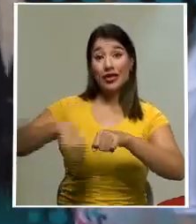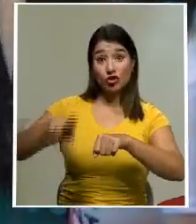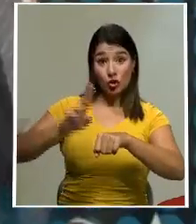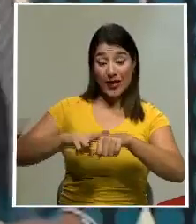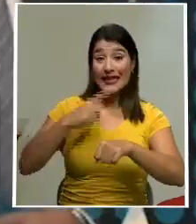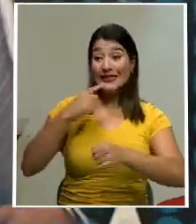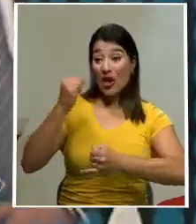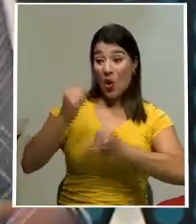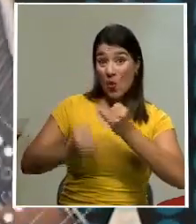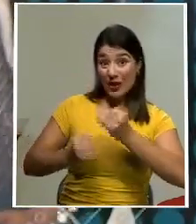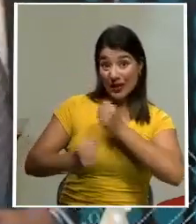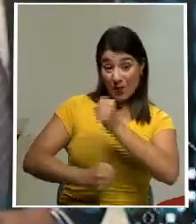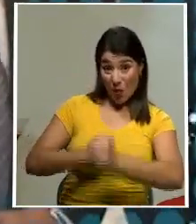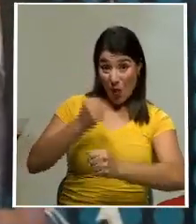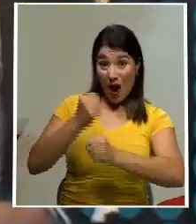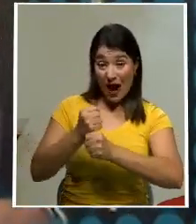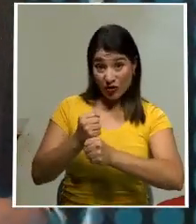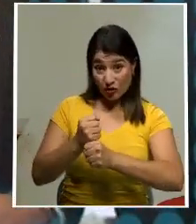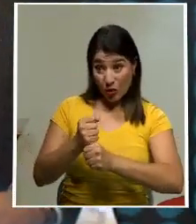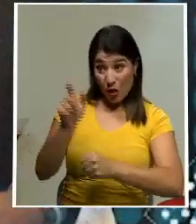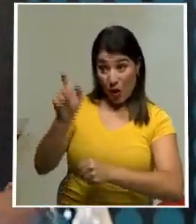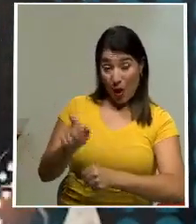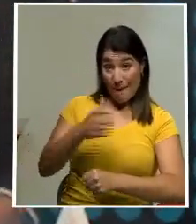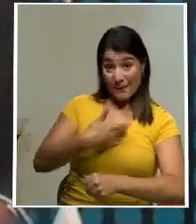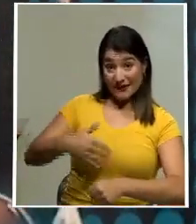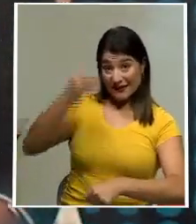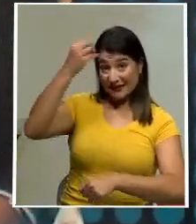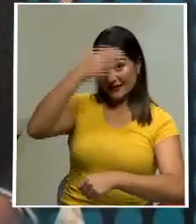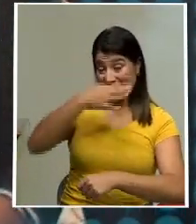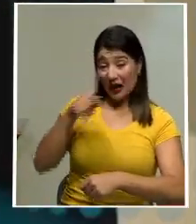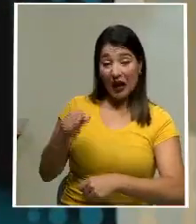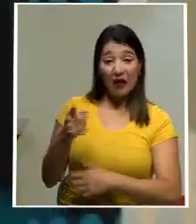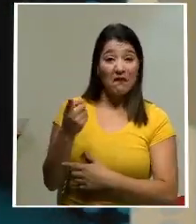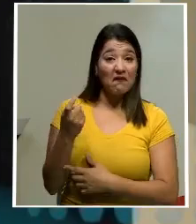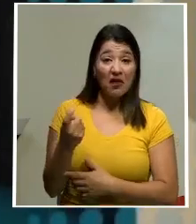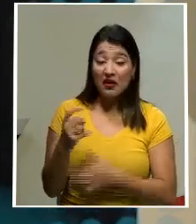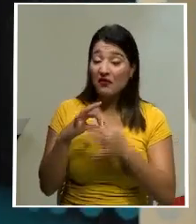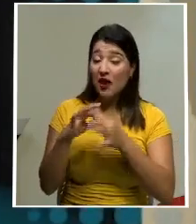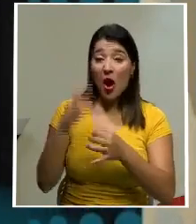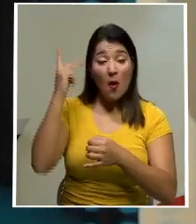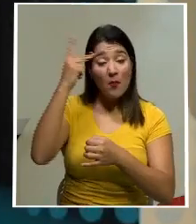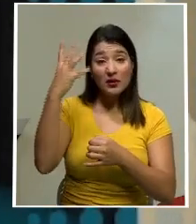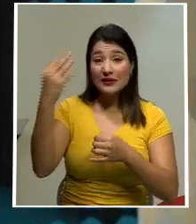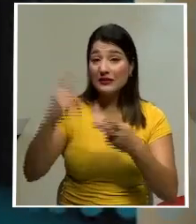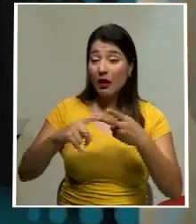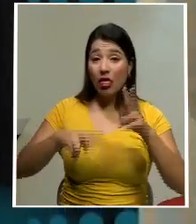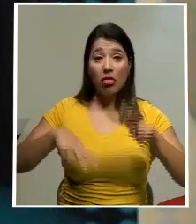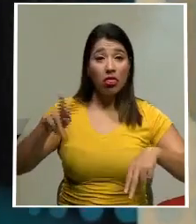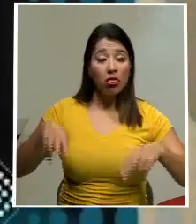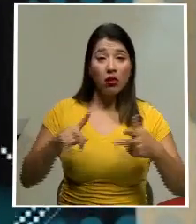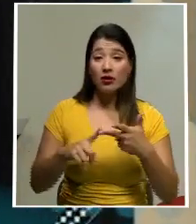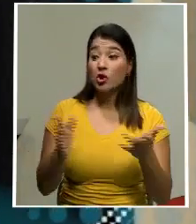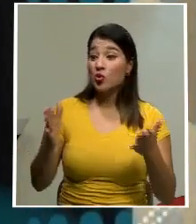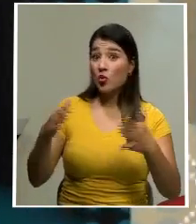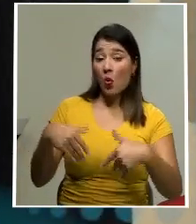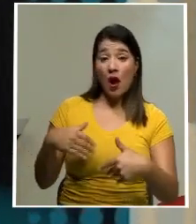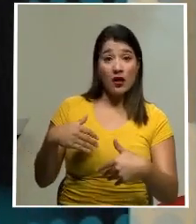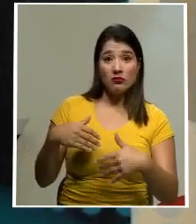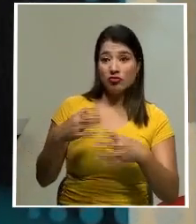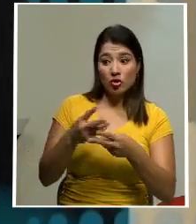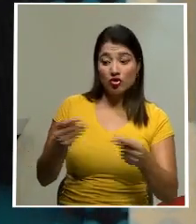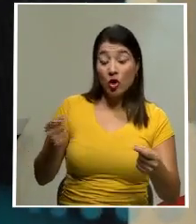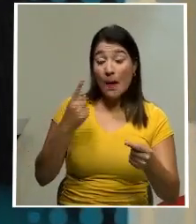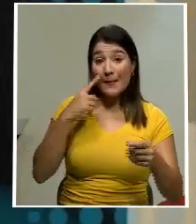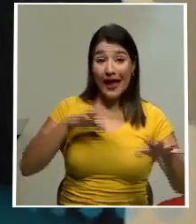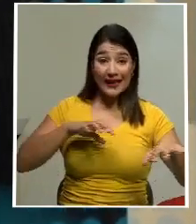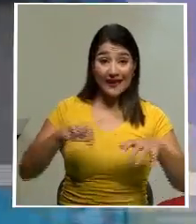de Carlos Alvarado lo califican como ausente en la política exterior, inestable y con faltas para la reactivación económica. El detalle